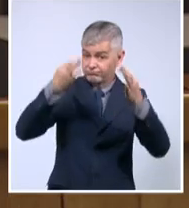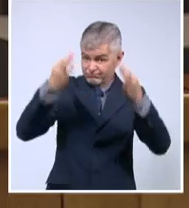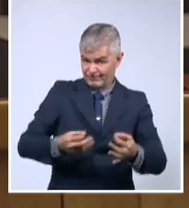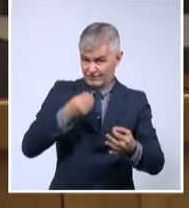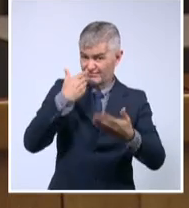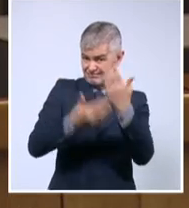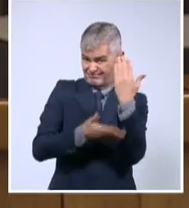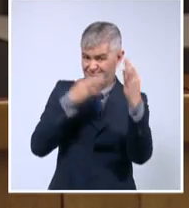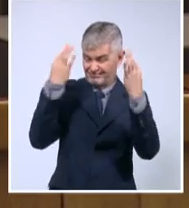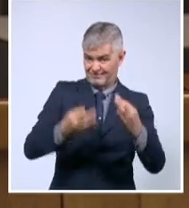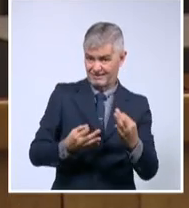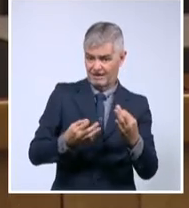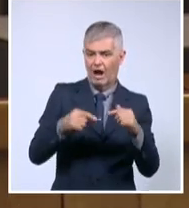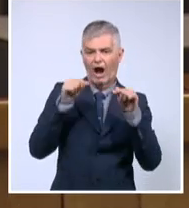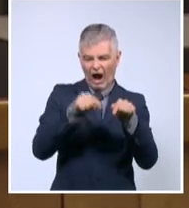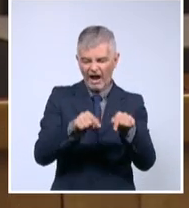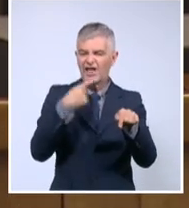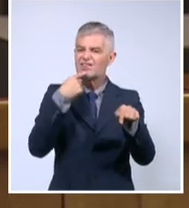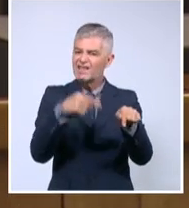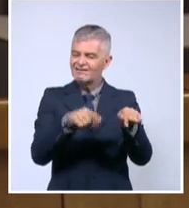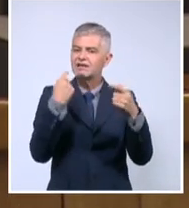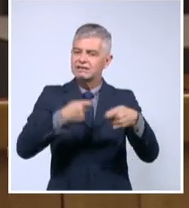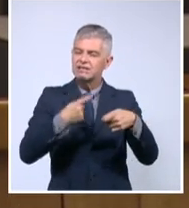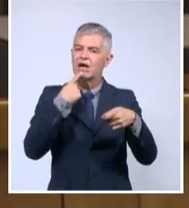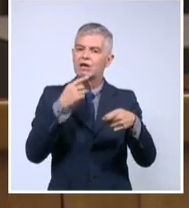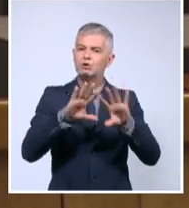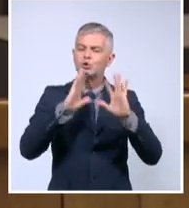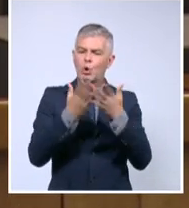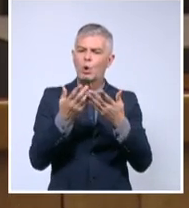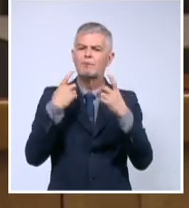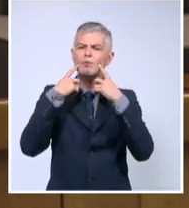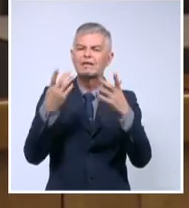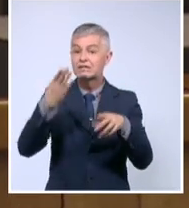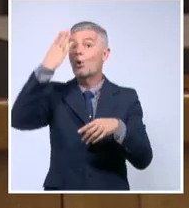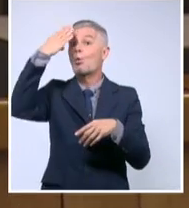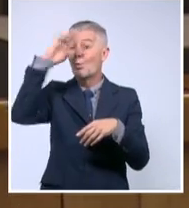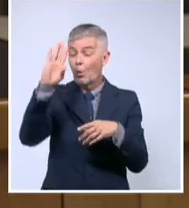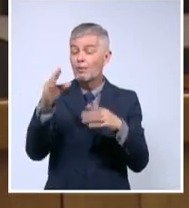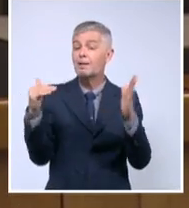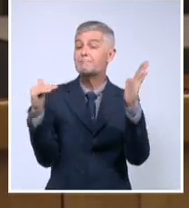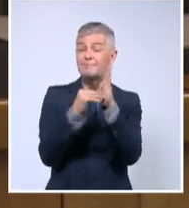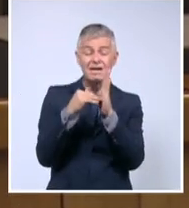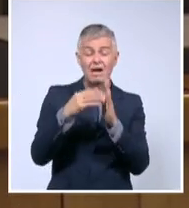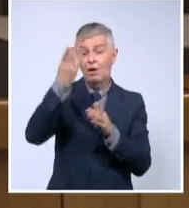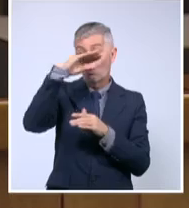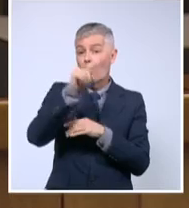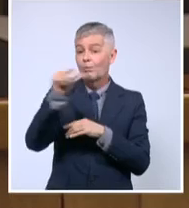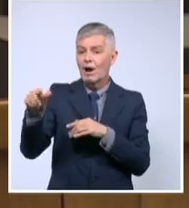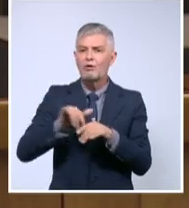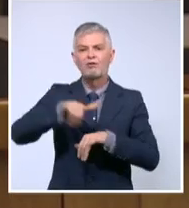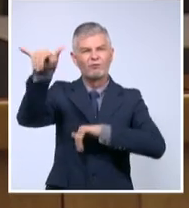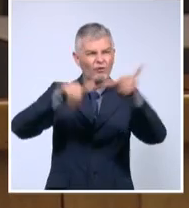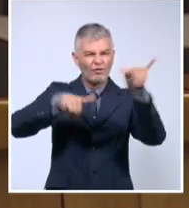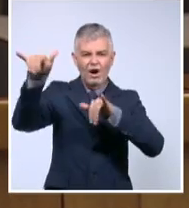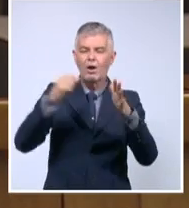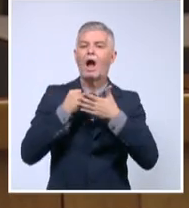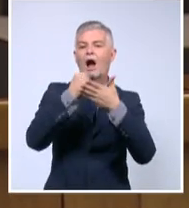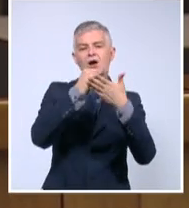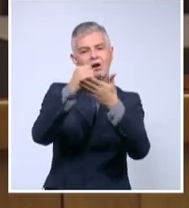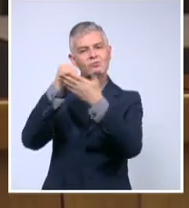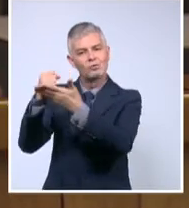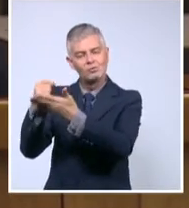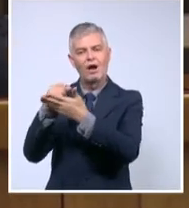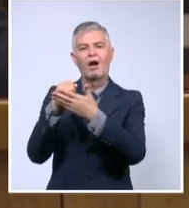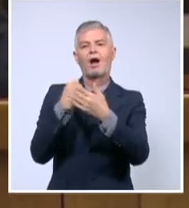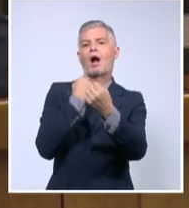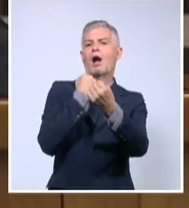imposible soslayar el papel de Cuba y de los miles de cubanos que acudieron voluntariamente a otras tierras a enfrentar el peligro